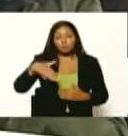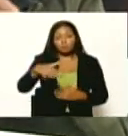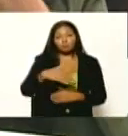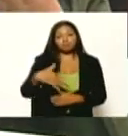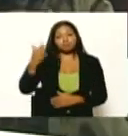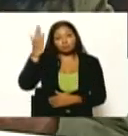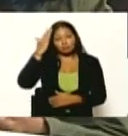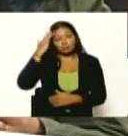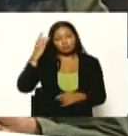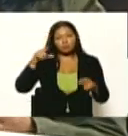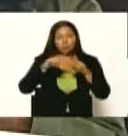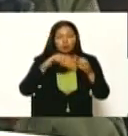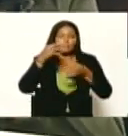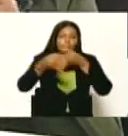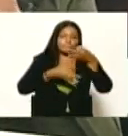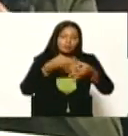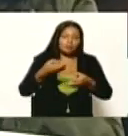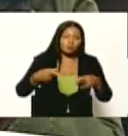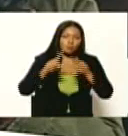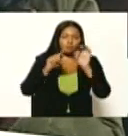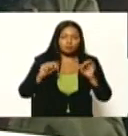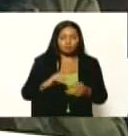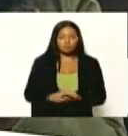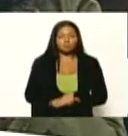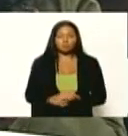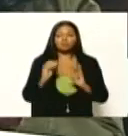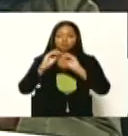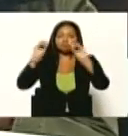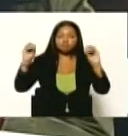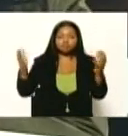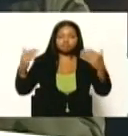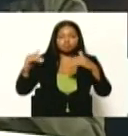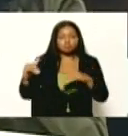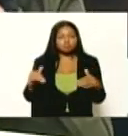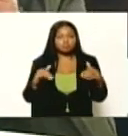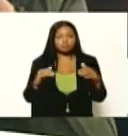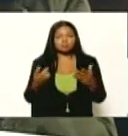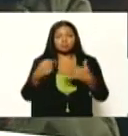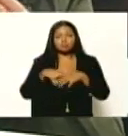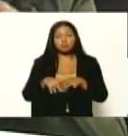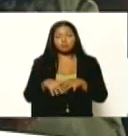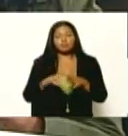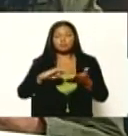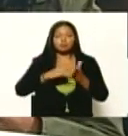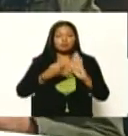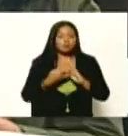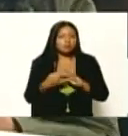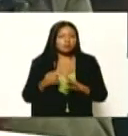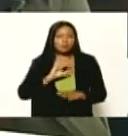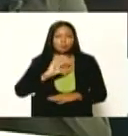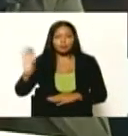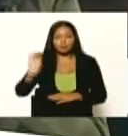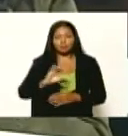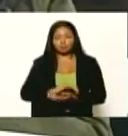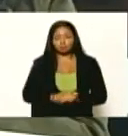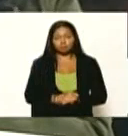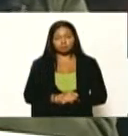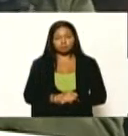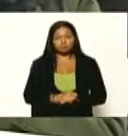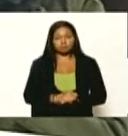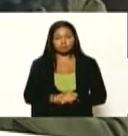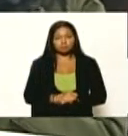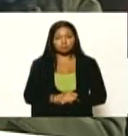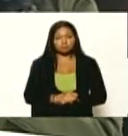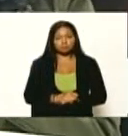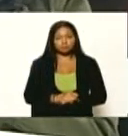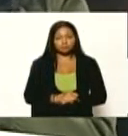sepa, explicamos también, la convocatoria se hace a través de la plataforma tecnológica Patria. Correcto. Y una vez que